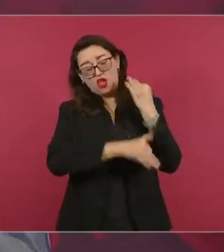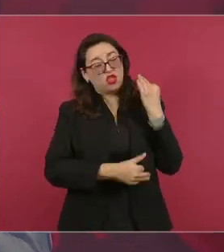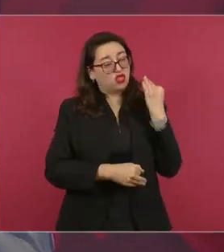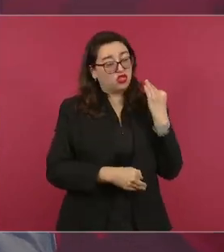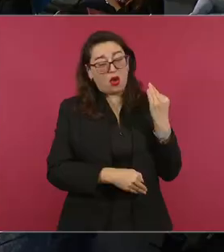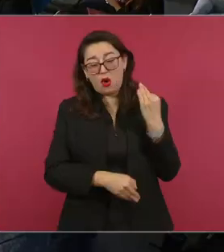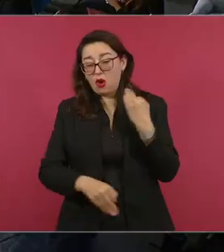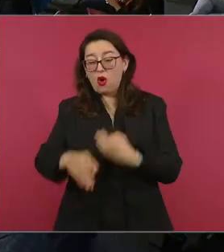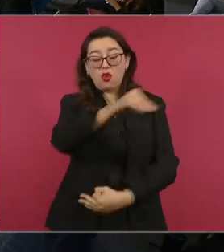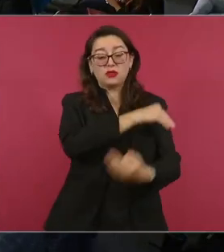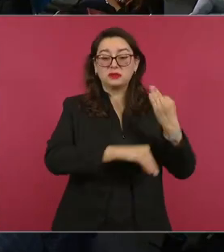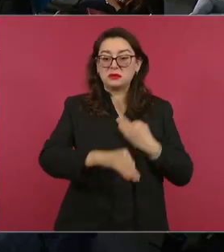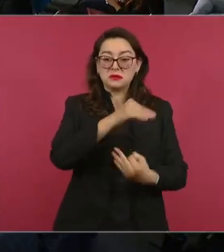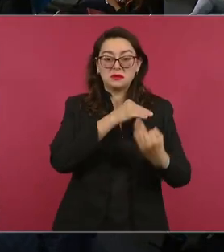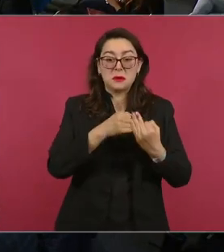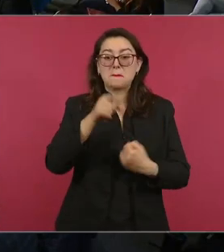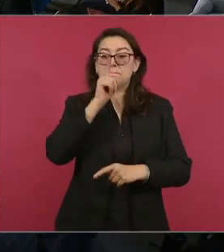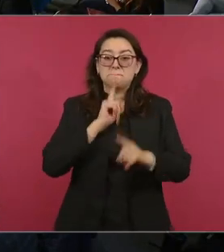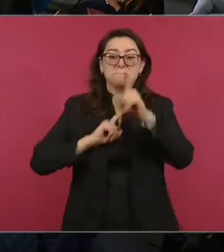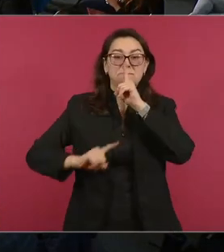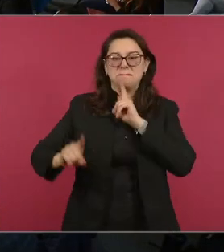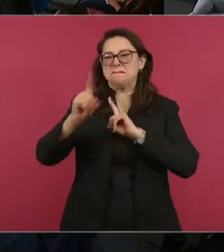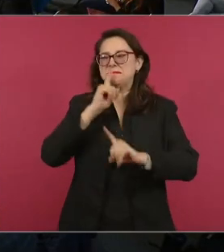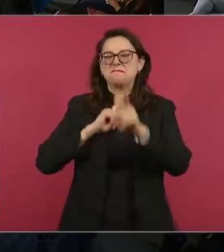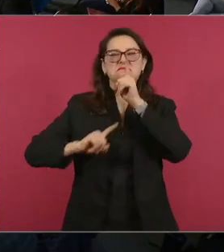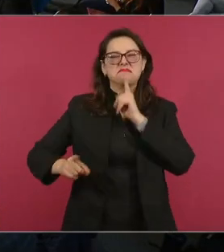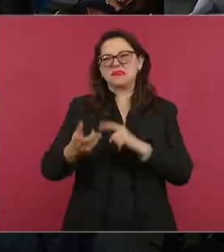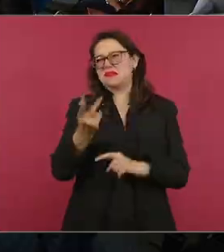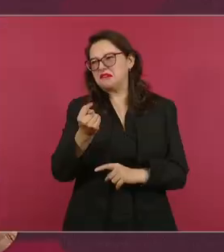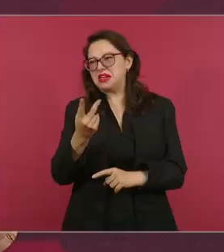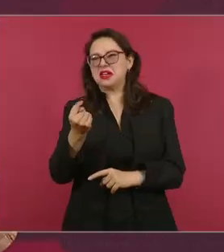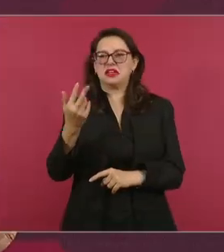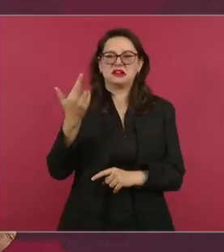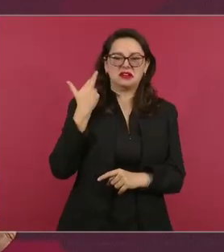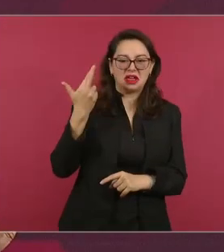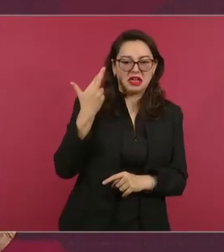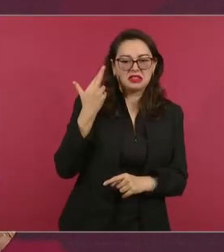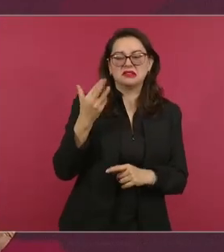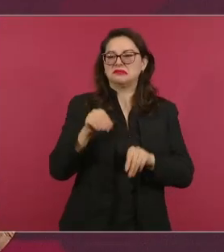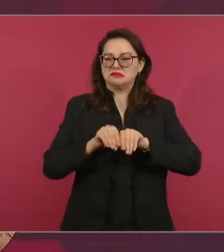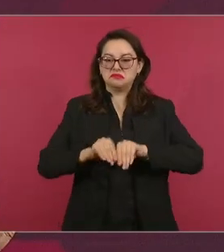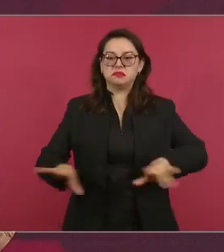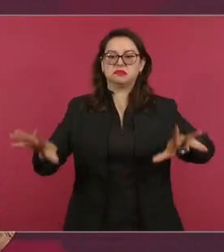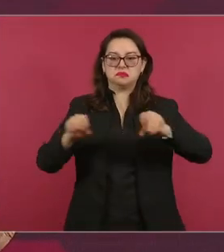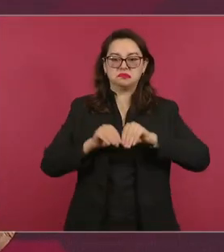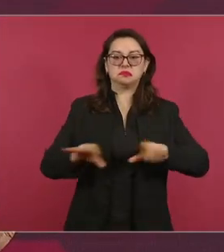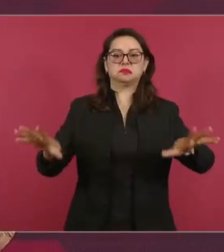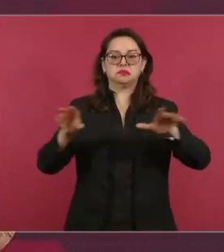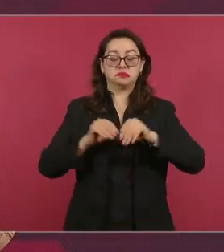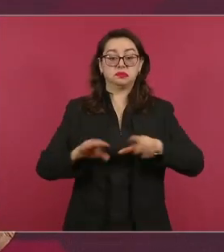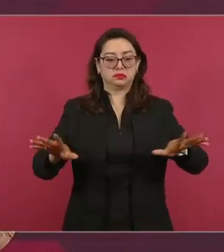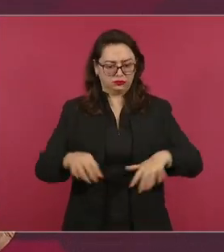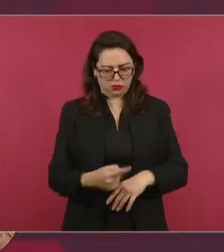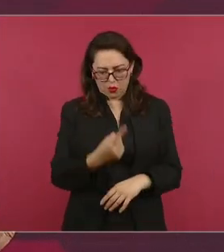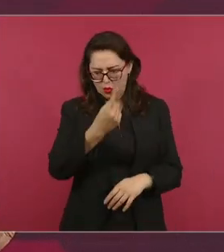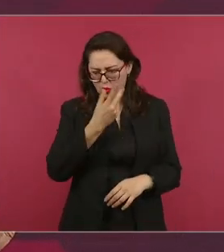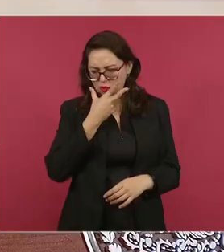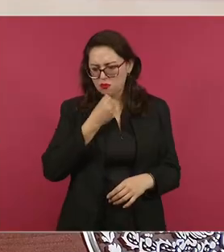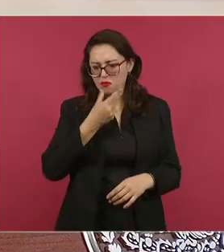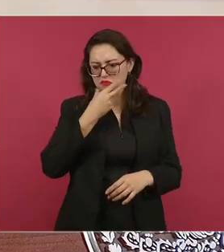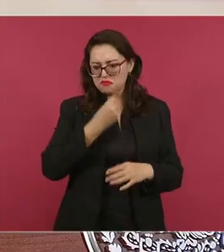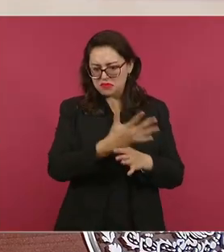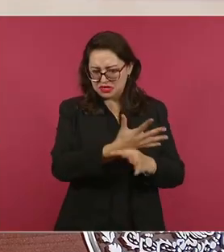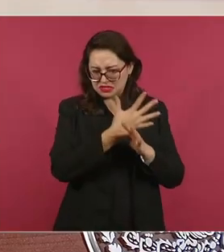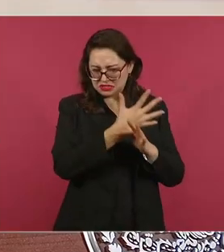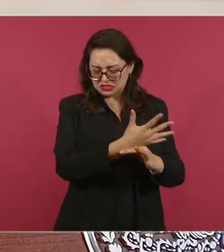todos, conductores de radio, que pronosticó de que se iba a